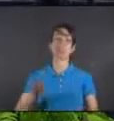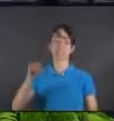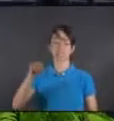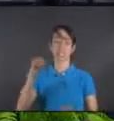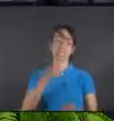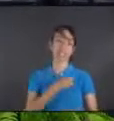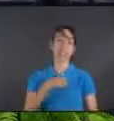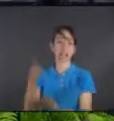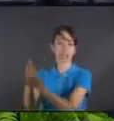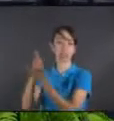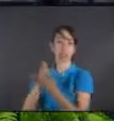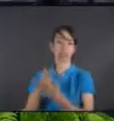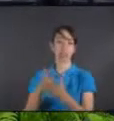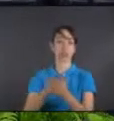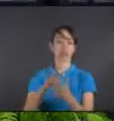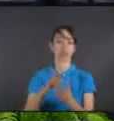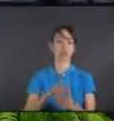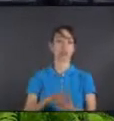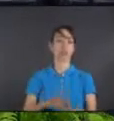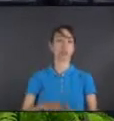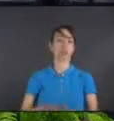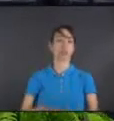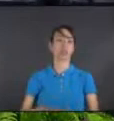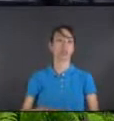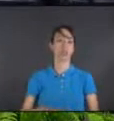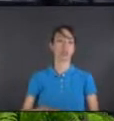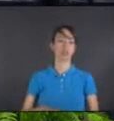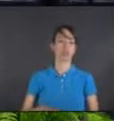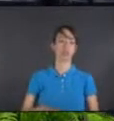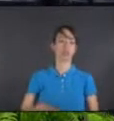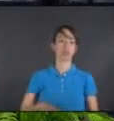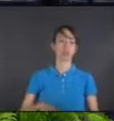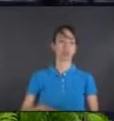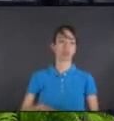pero en el verso 2 dice que estaba